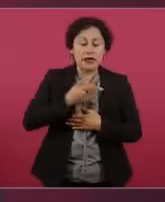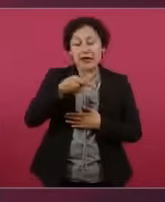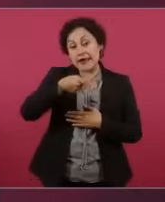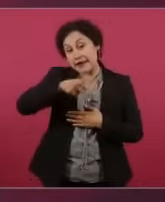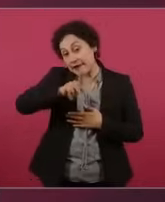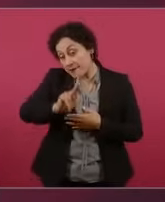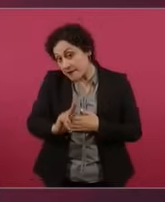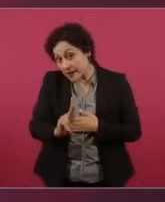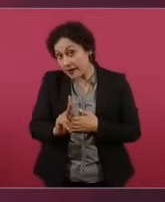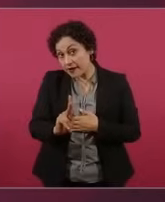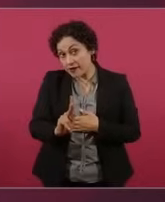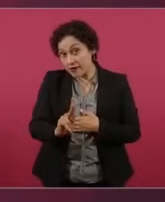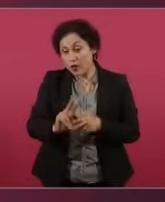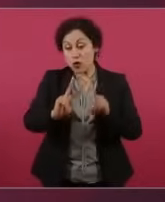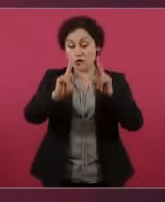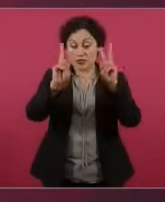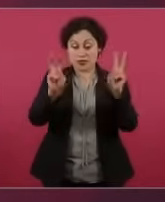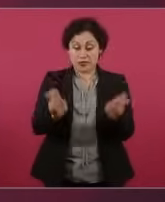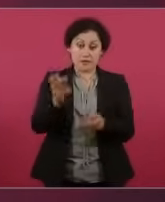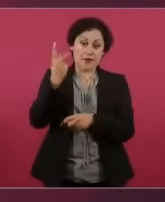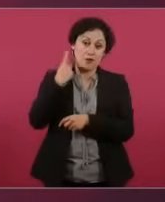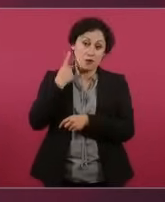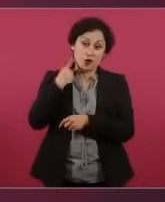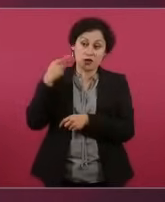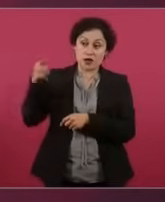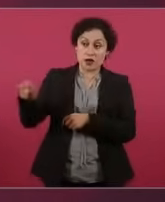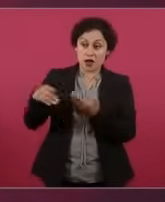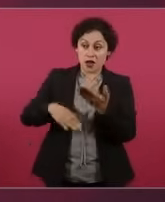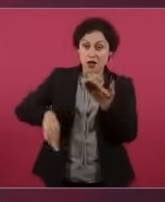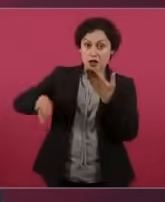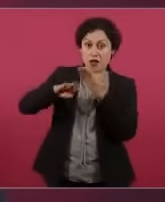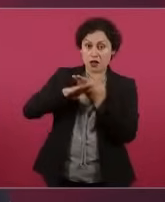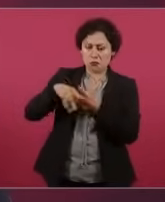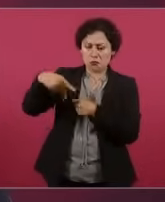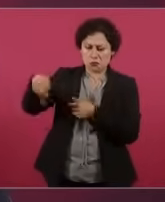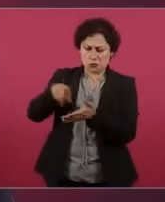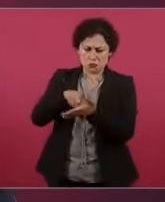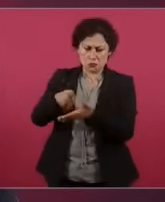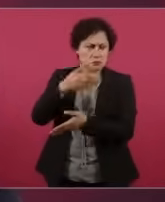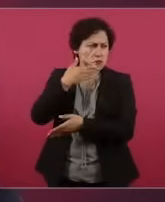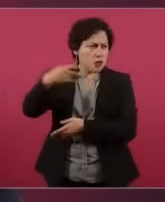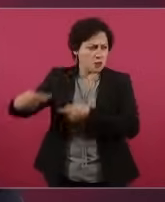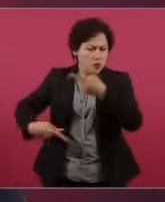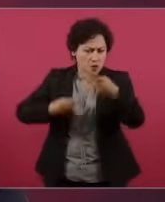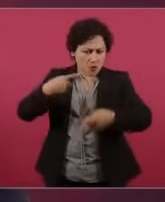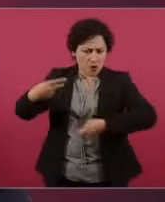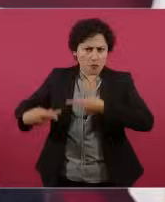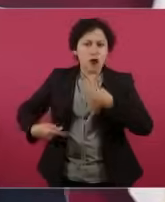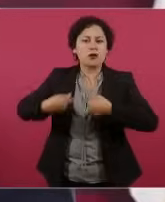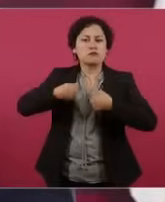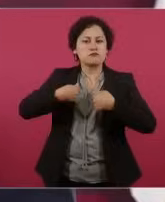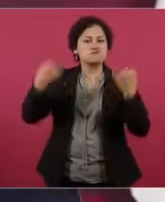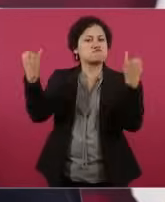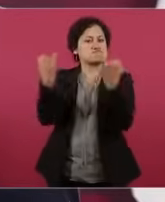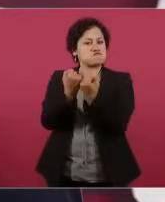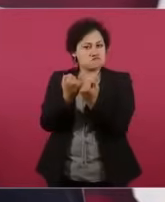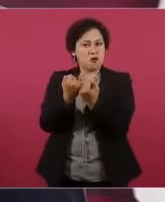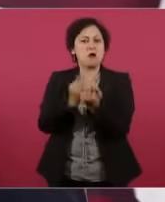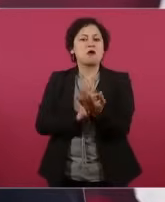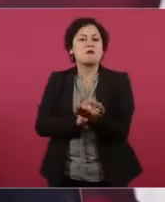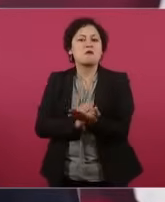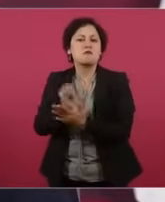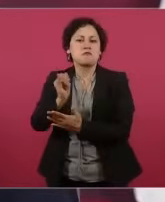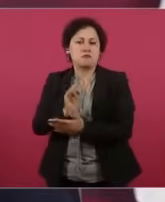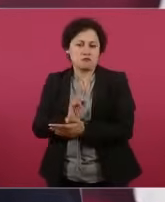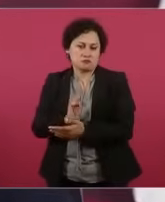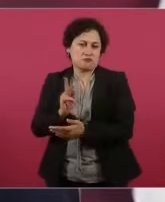políticamente, pues sí tengo derecho, como él tiene derecho, a cuestionarme. Pero lo veía yo de vez en